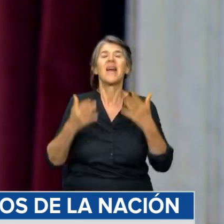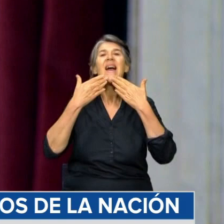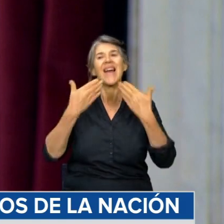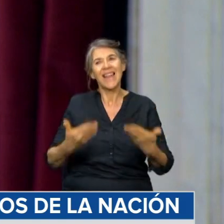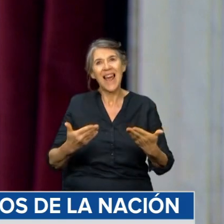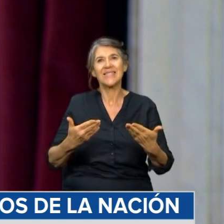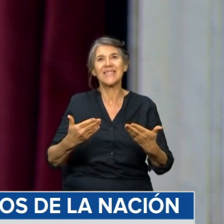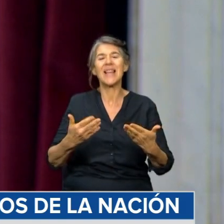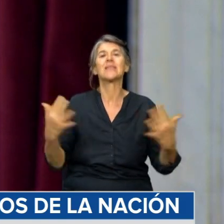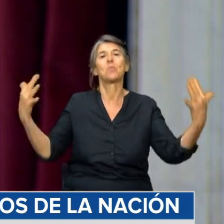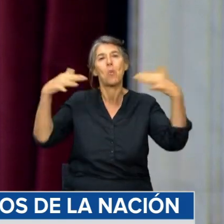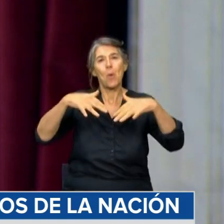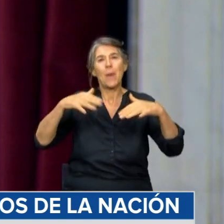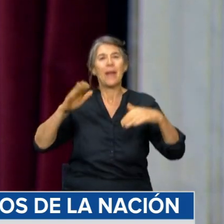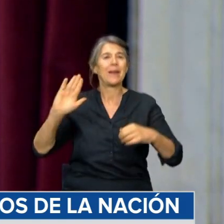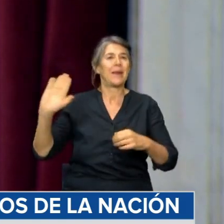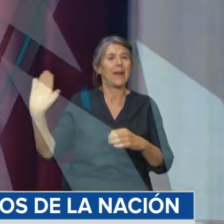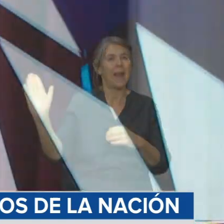Gracias por venir a todos y a todas.